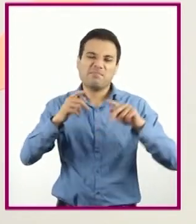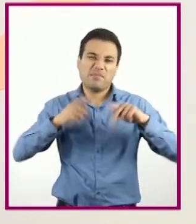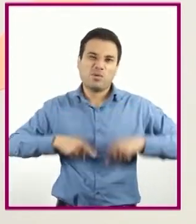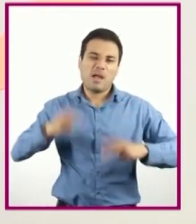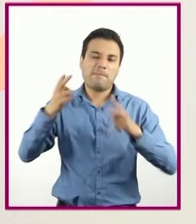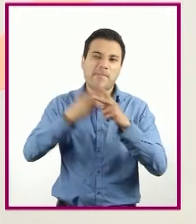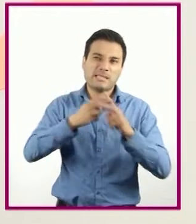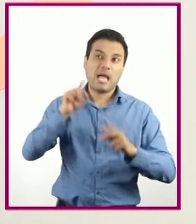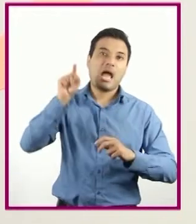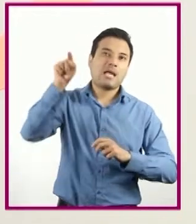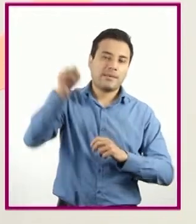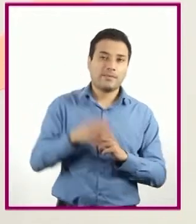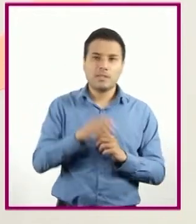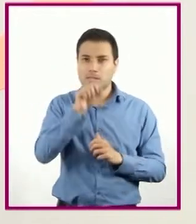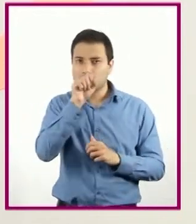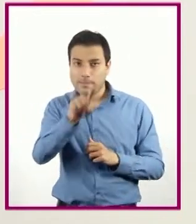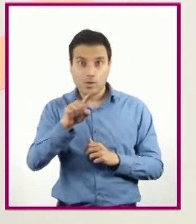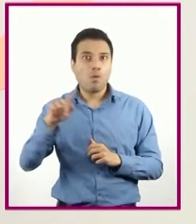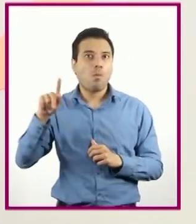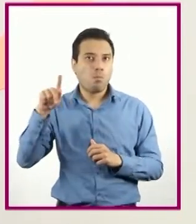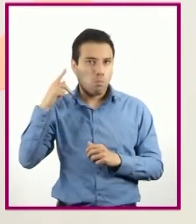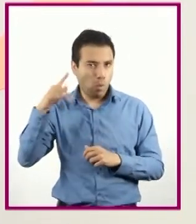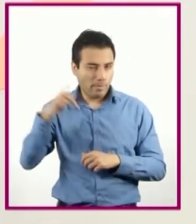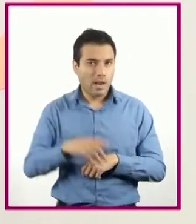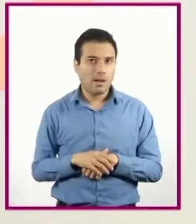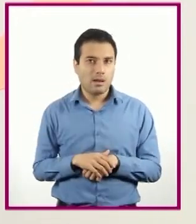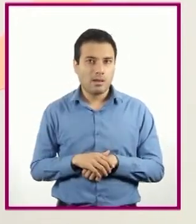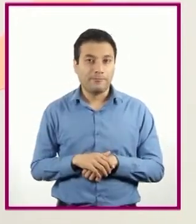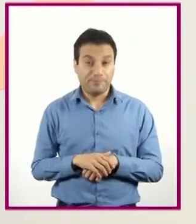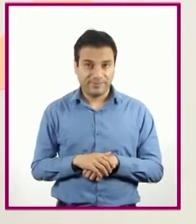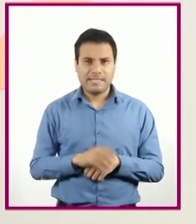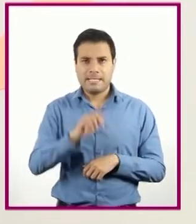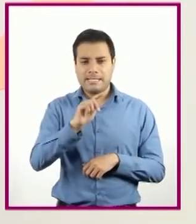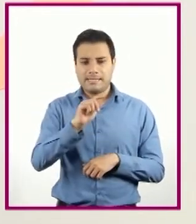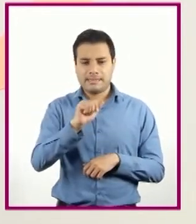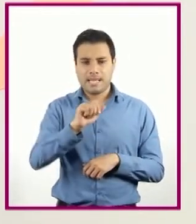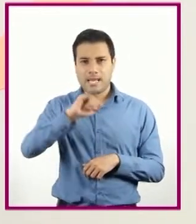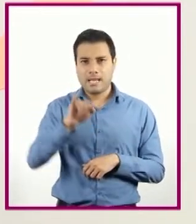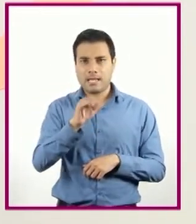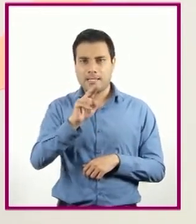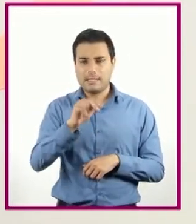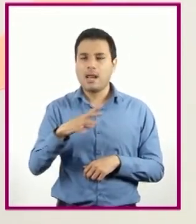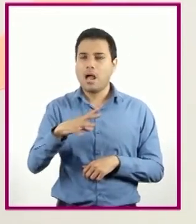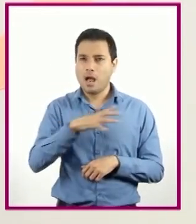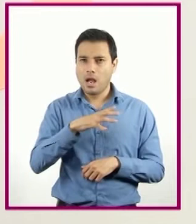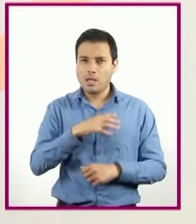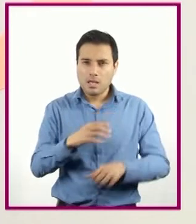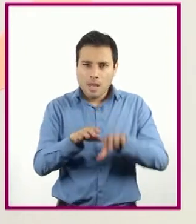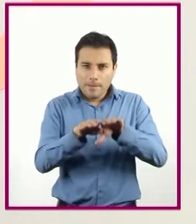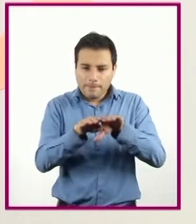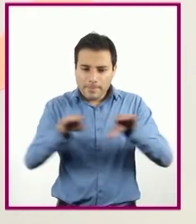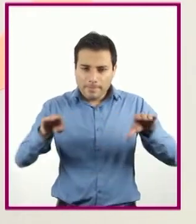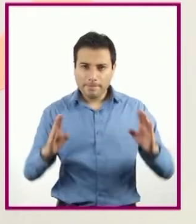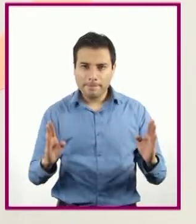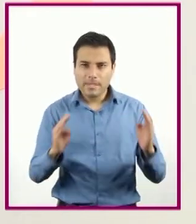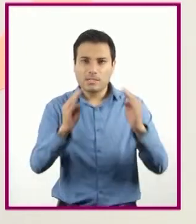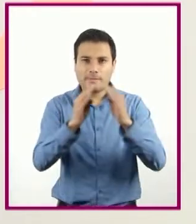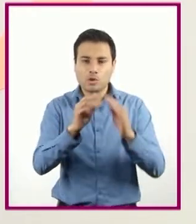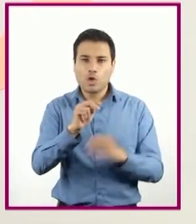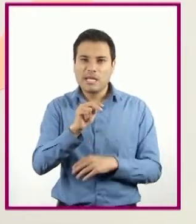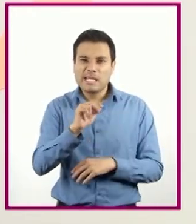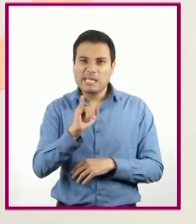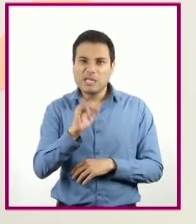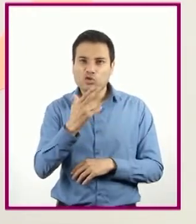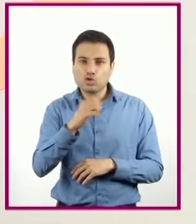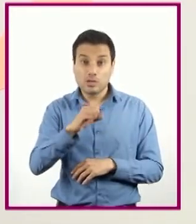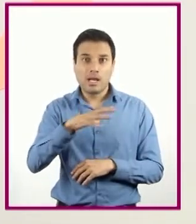se extendieron hasta la actual Puebla. Destaca del Tajín el basamento de los nichos, una pirámide de una base de